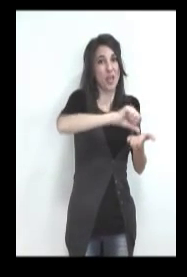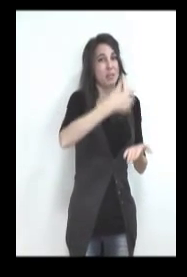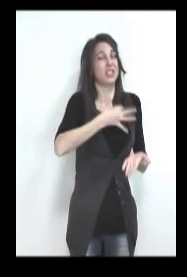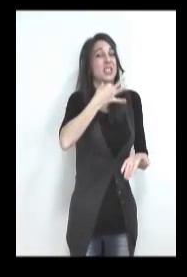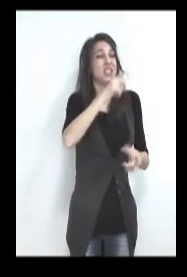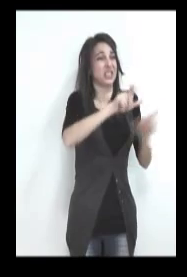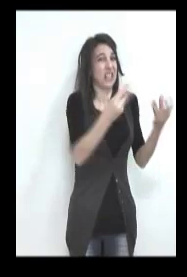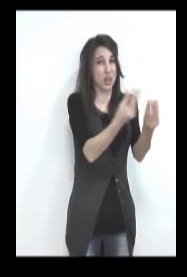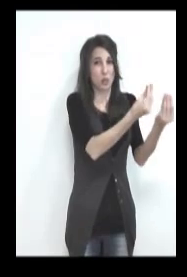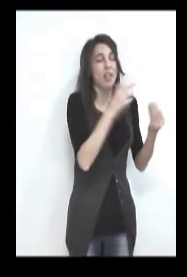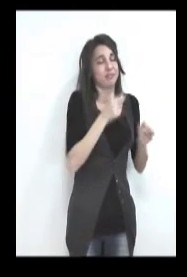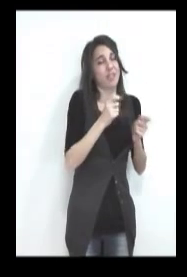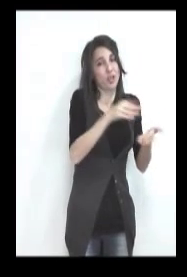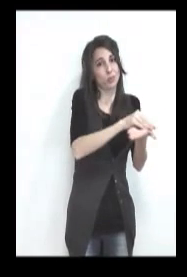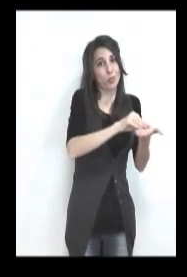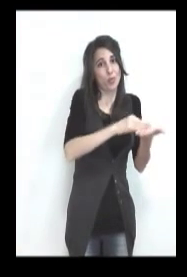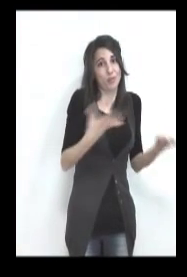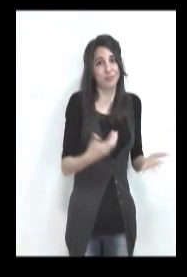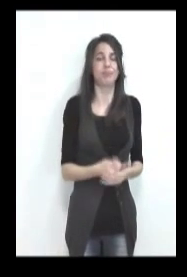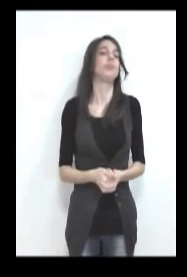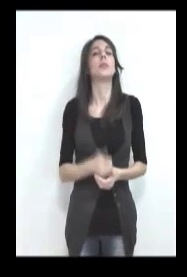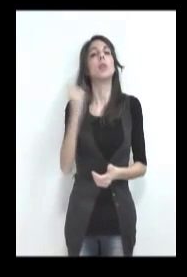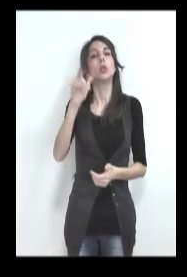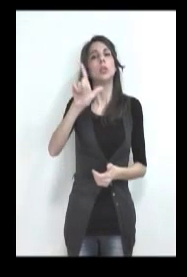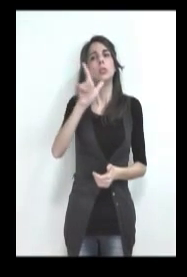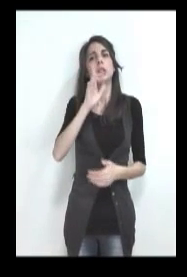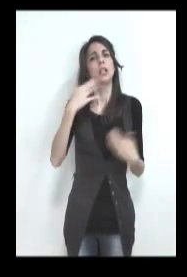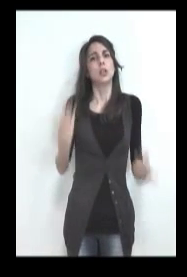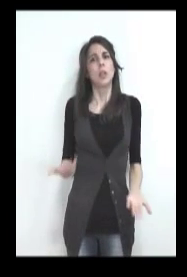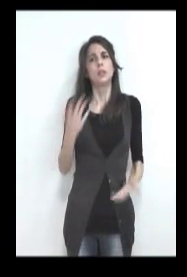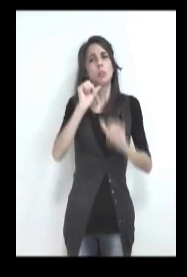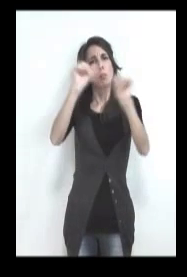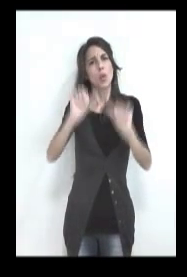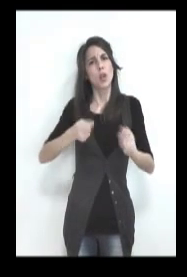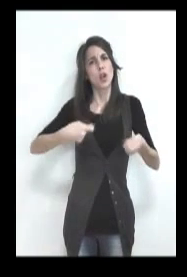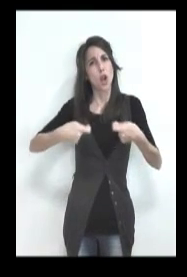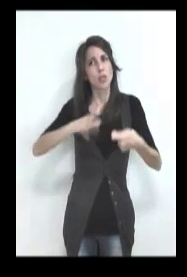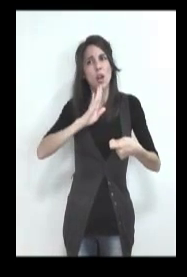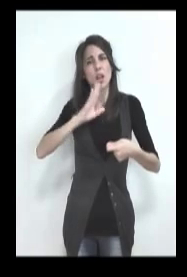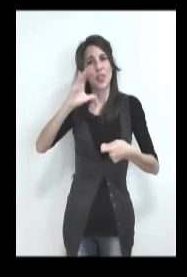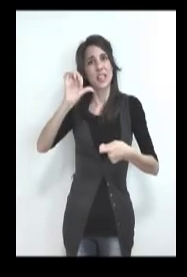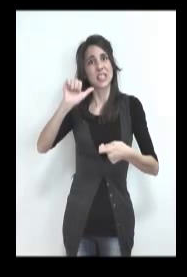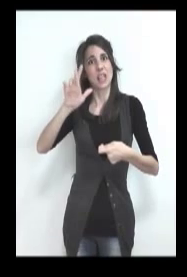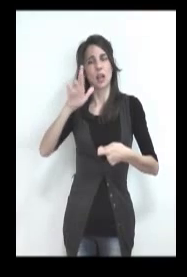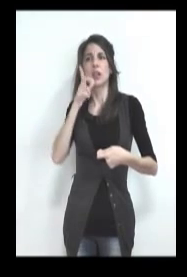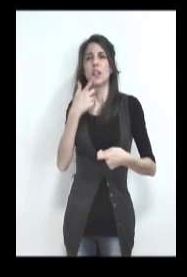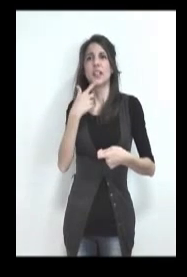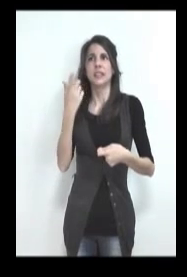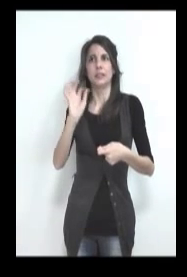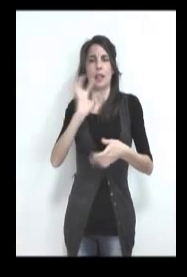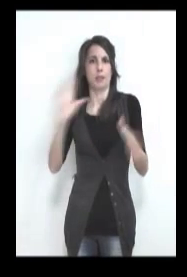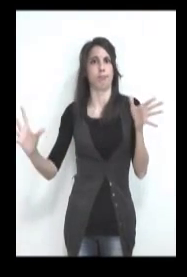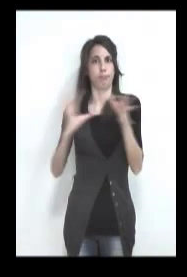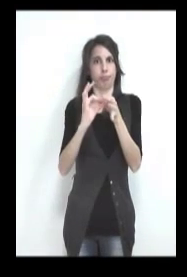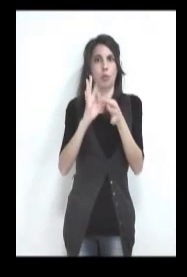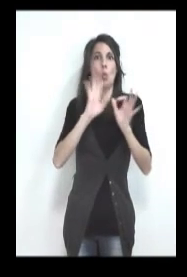El tema que comentaba antes César, del modelo de negocio que linda con lo que estás comentando tú